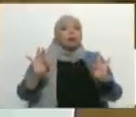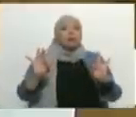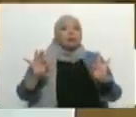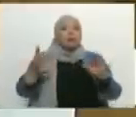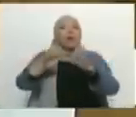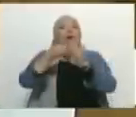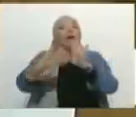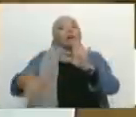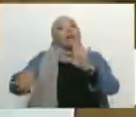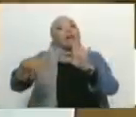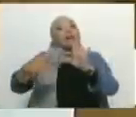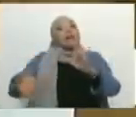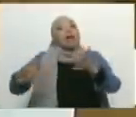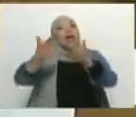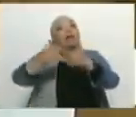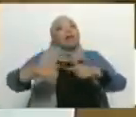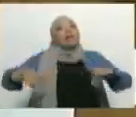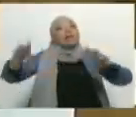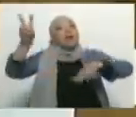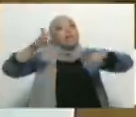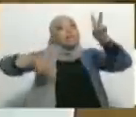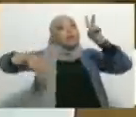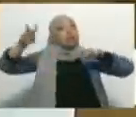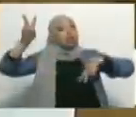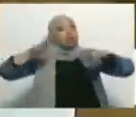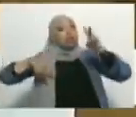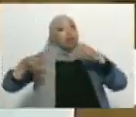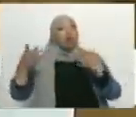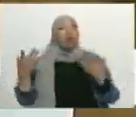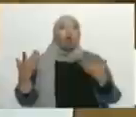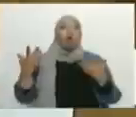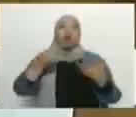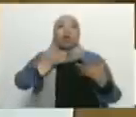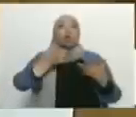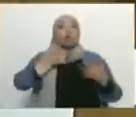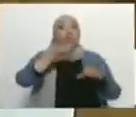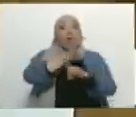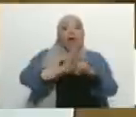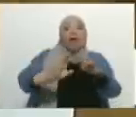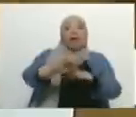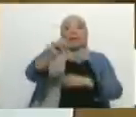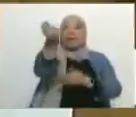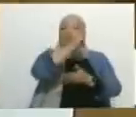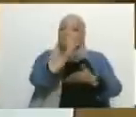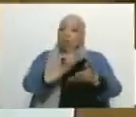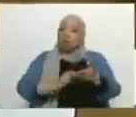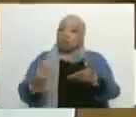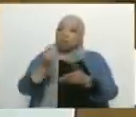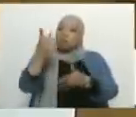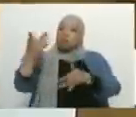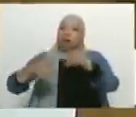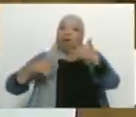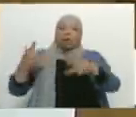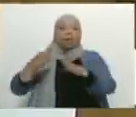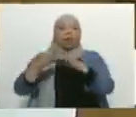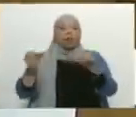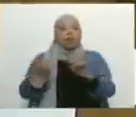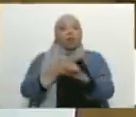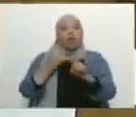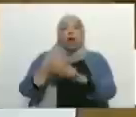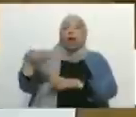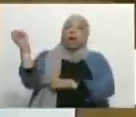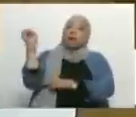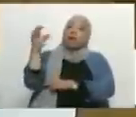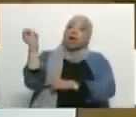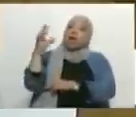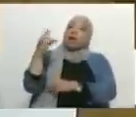al derecho a la libertad de expresión. Bueno, voy ahora a entrar en lo que debemos hacer desde este Parlamento,